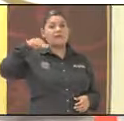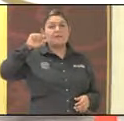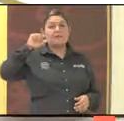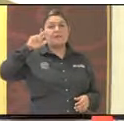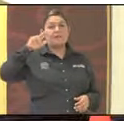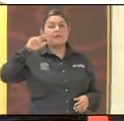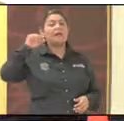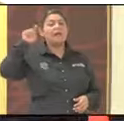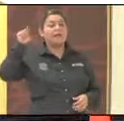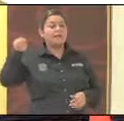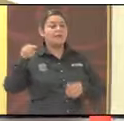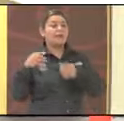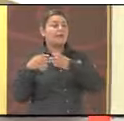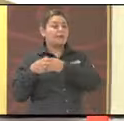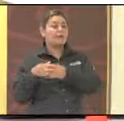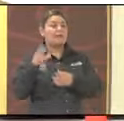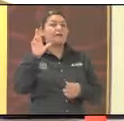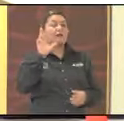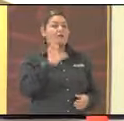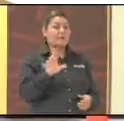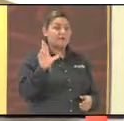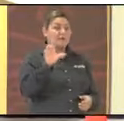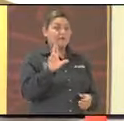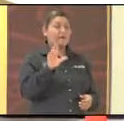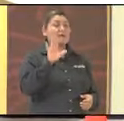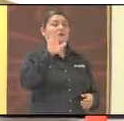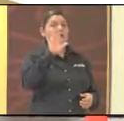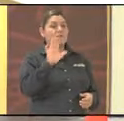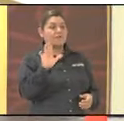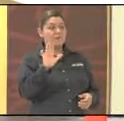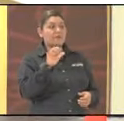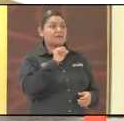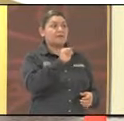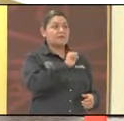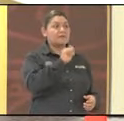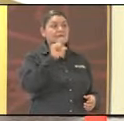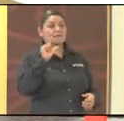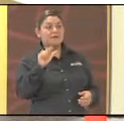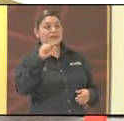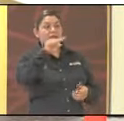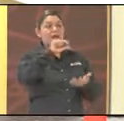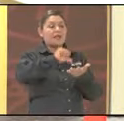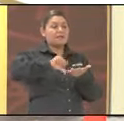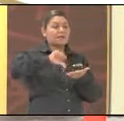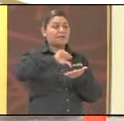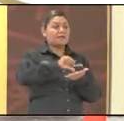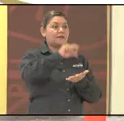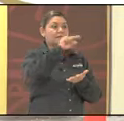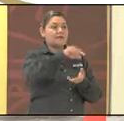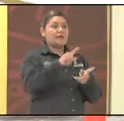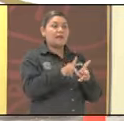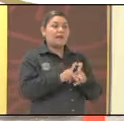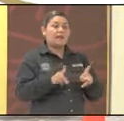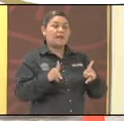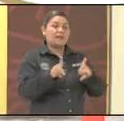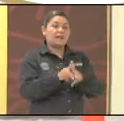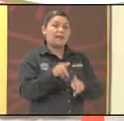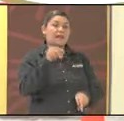sur. El martes 16 y miércoles 17 estará aquí en la zona centro, aquí en la plaza